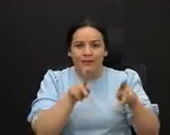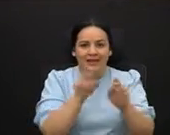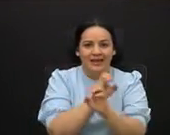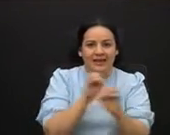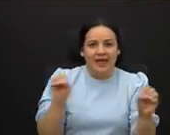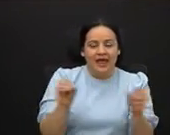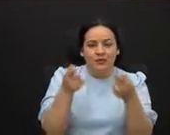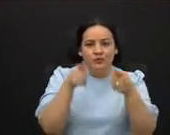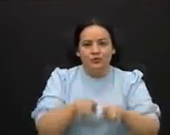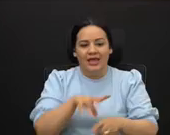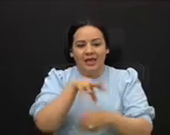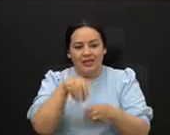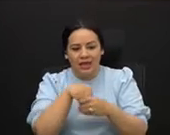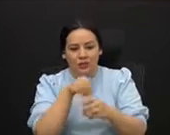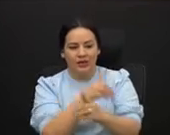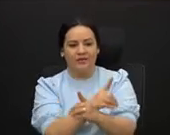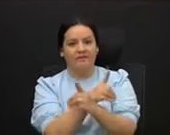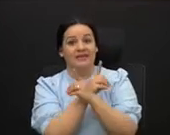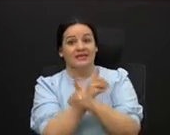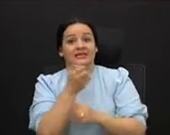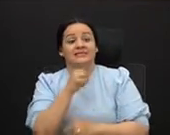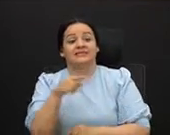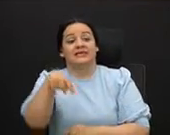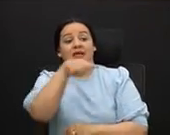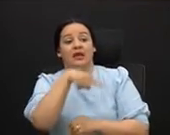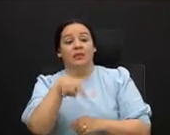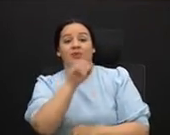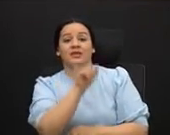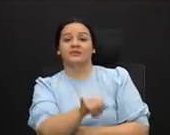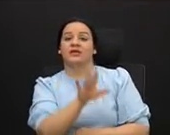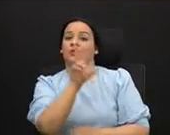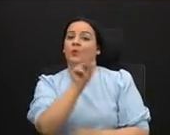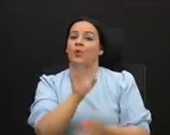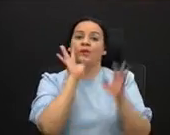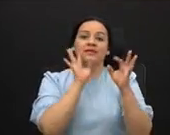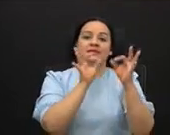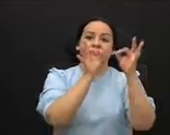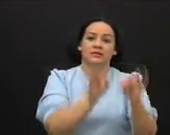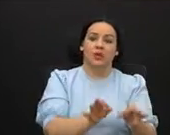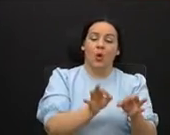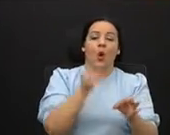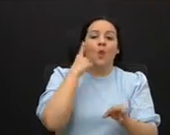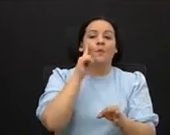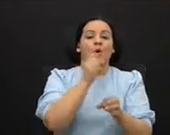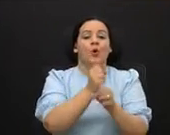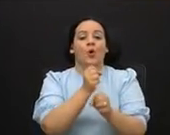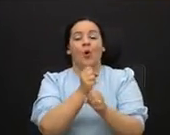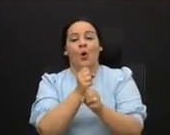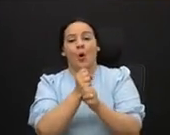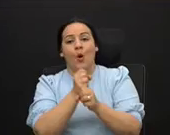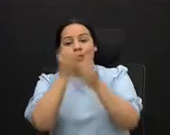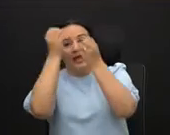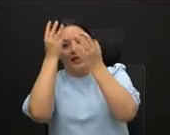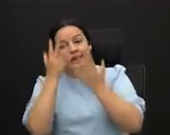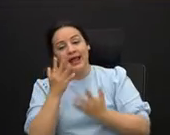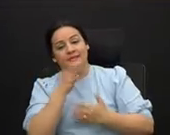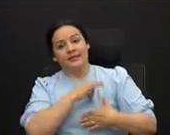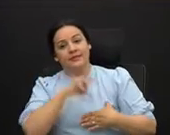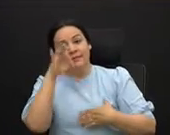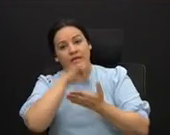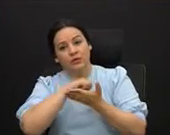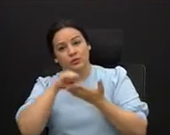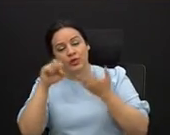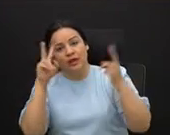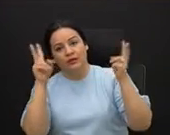en esa Defensoría si ellos así no lo deciden por obra y gracia del Espíritu Santo. Qué